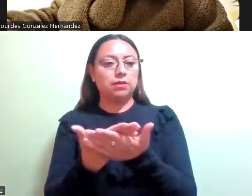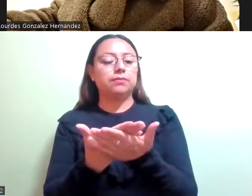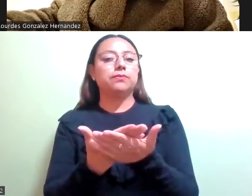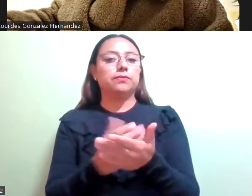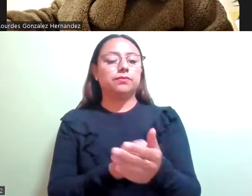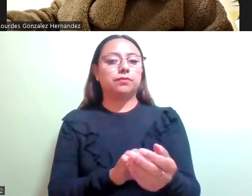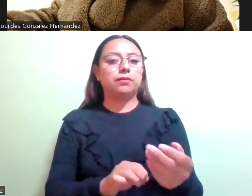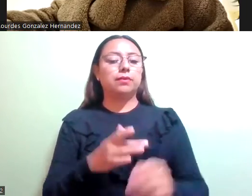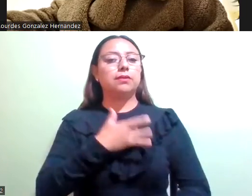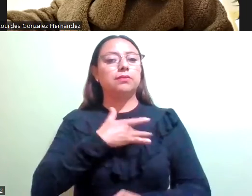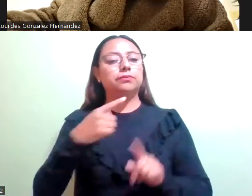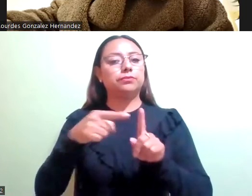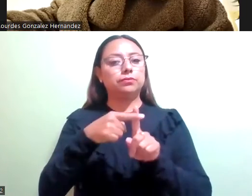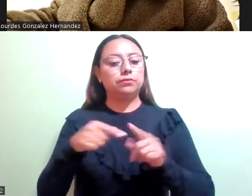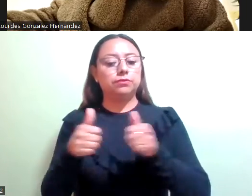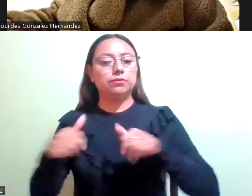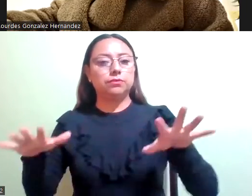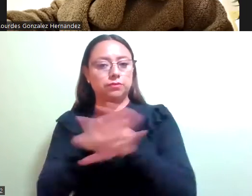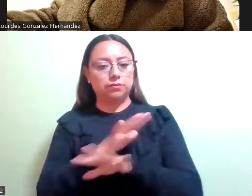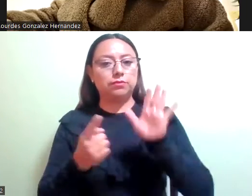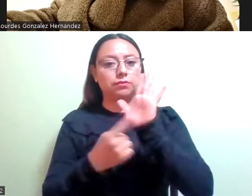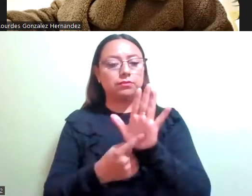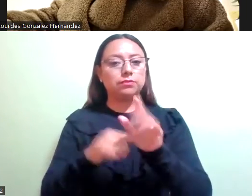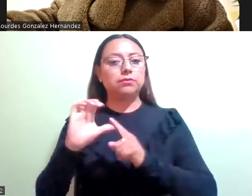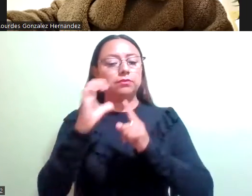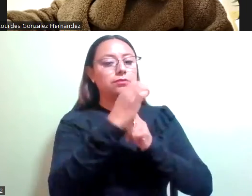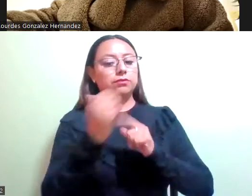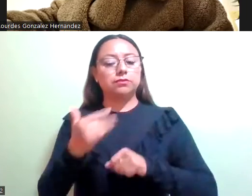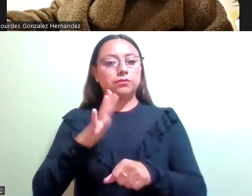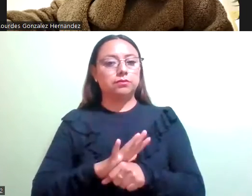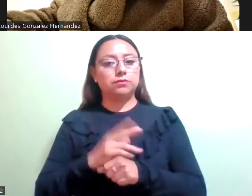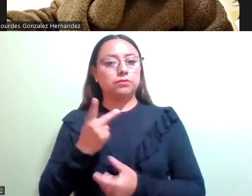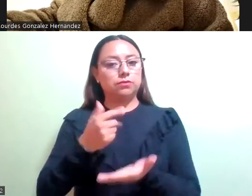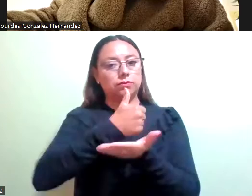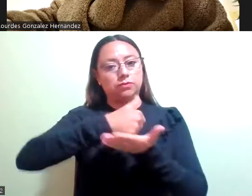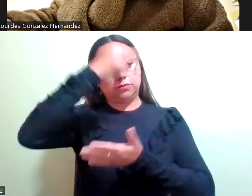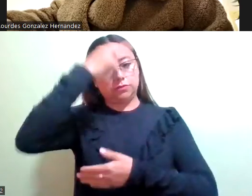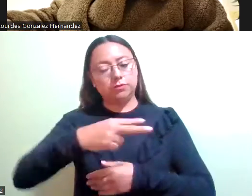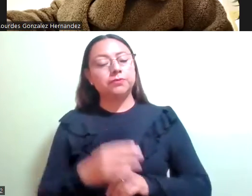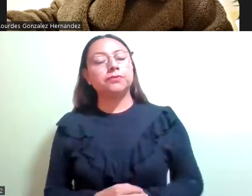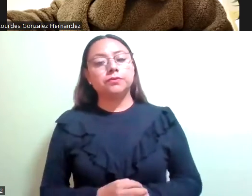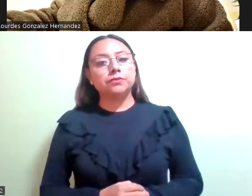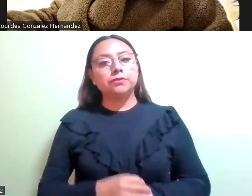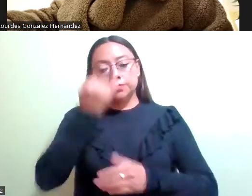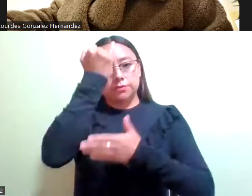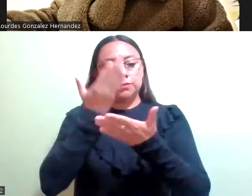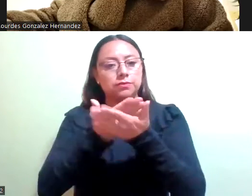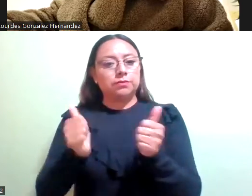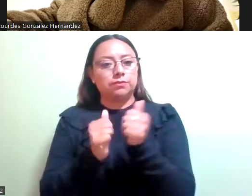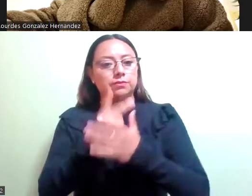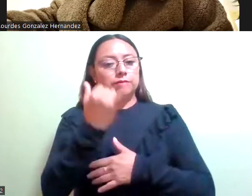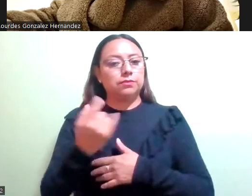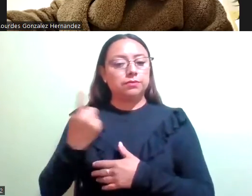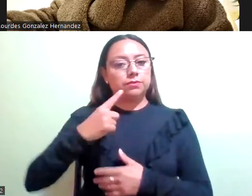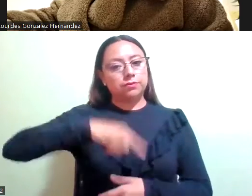con modificaciones que presenta la Comisión de Administración Pública Local relativo a la iniciativa con proyecto de decreto por el que se